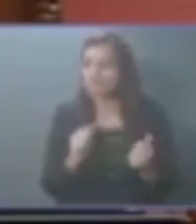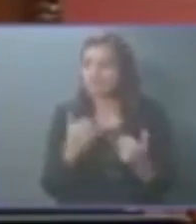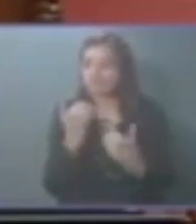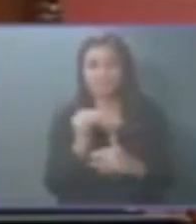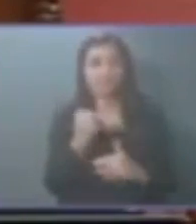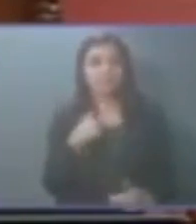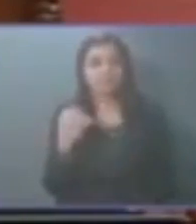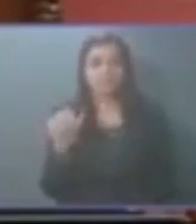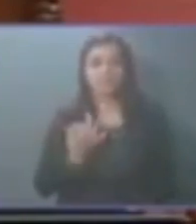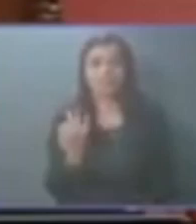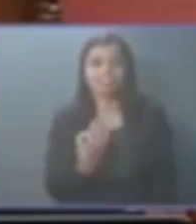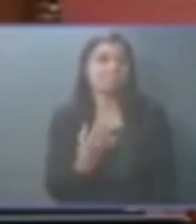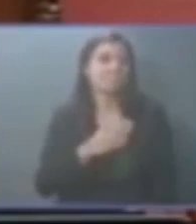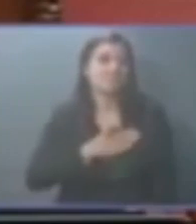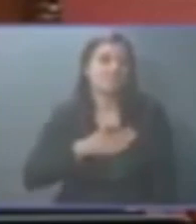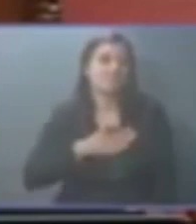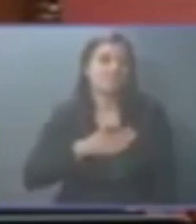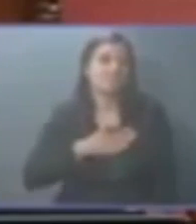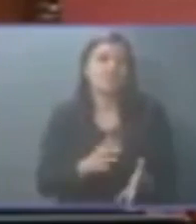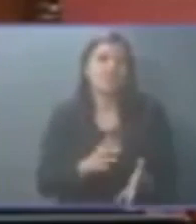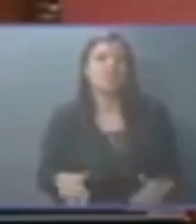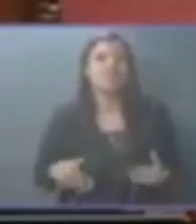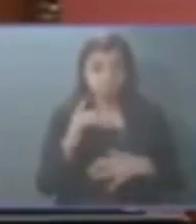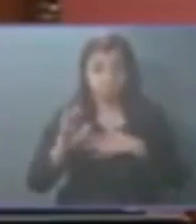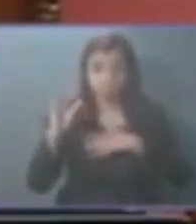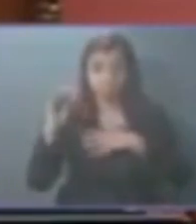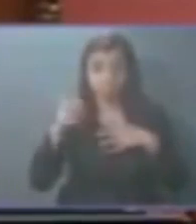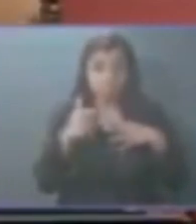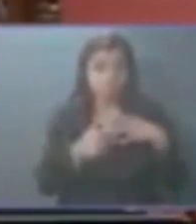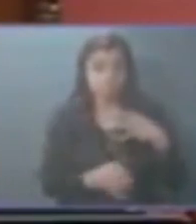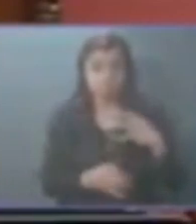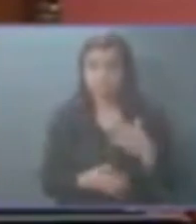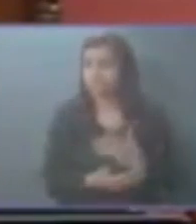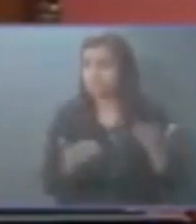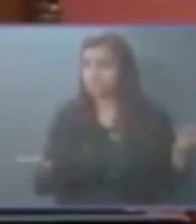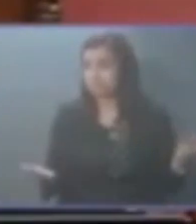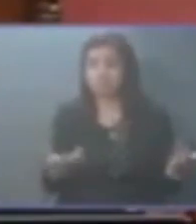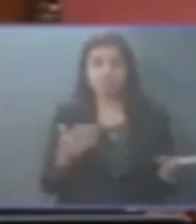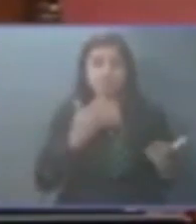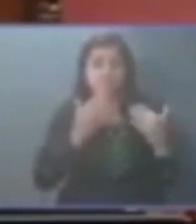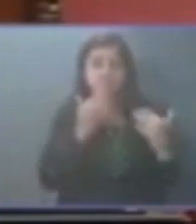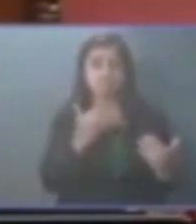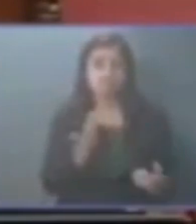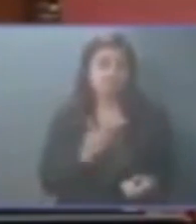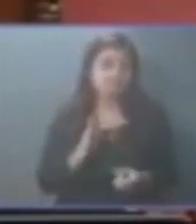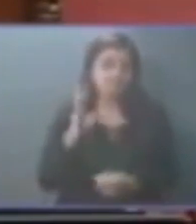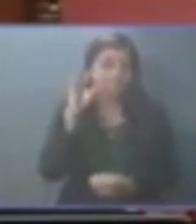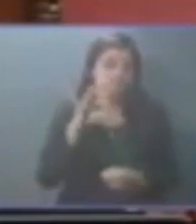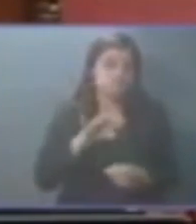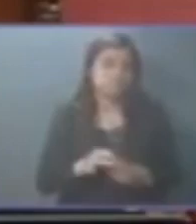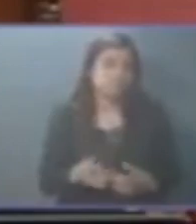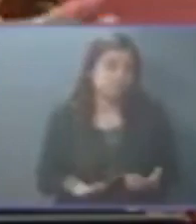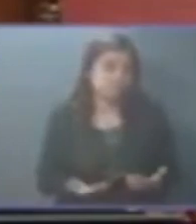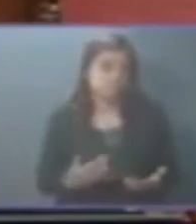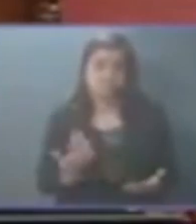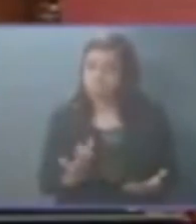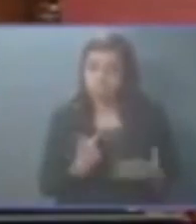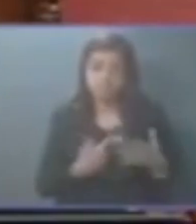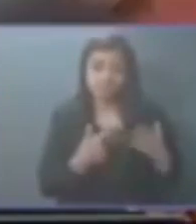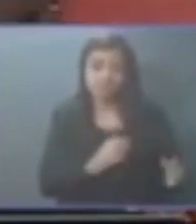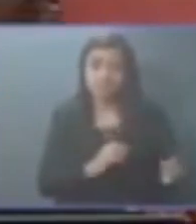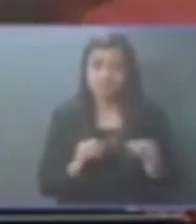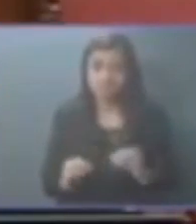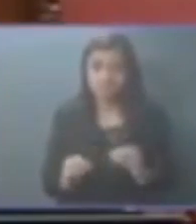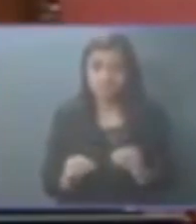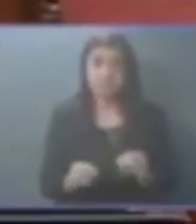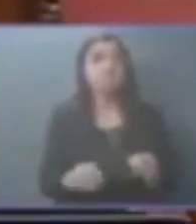necesito justificarle a mi pueblo por qué voto como voto. No nos van a dejar justificar nuestras votaciones. Porque no es práctico, porque se